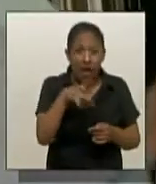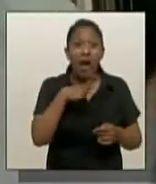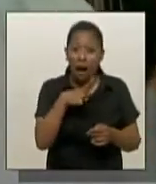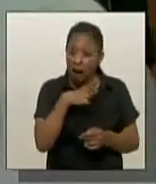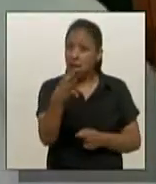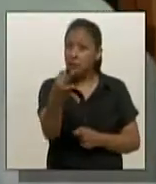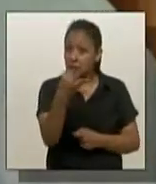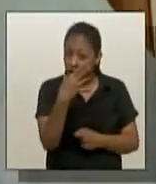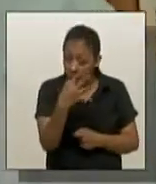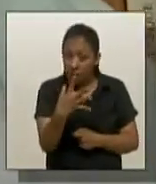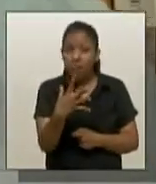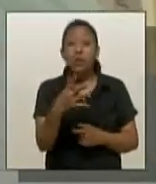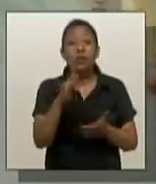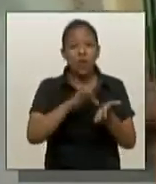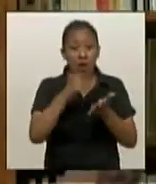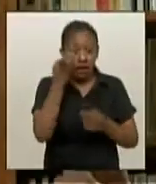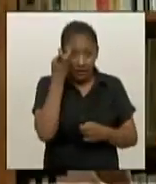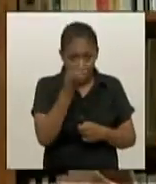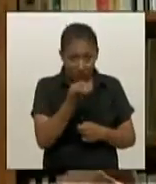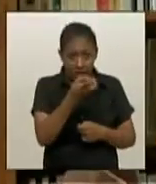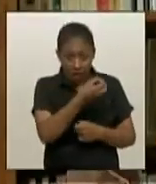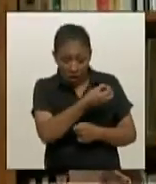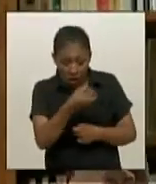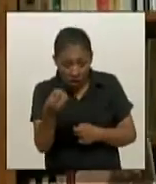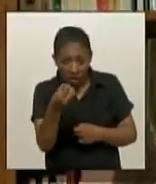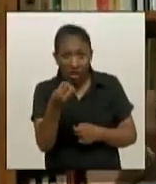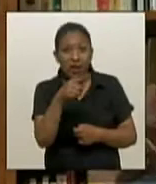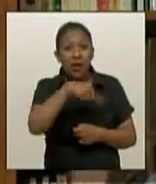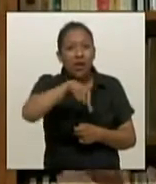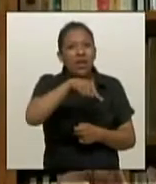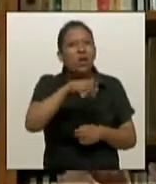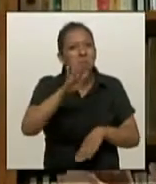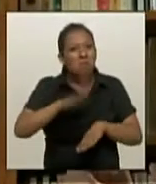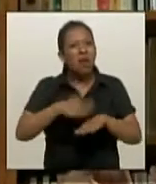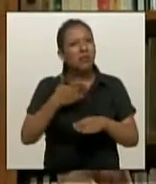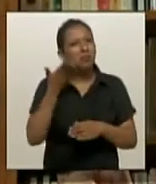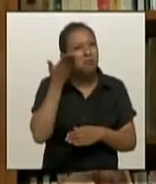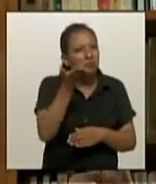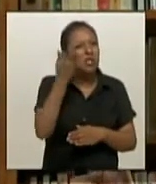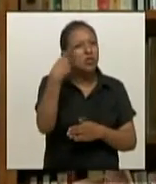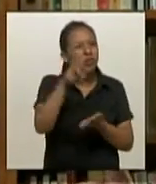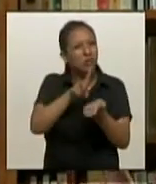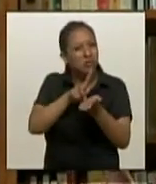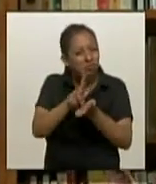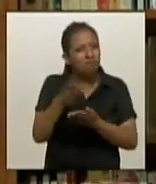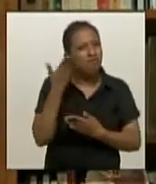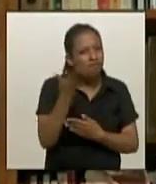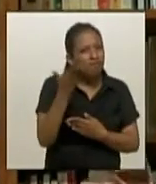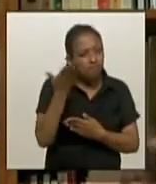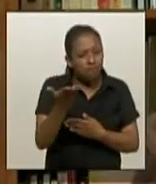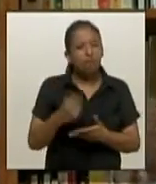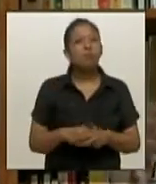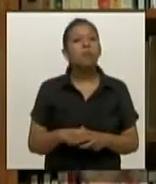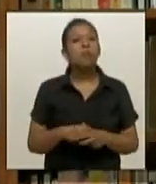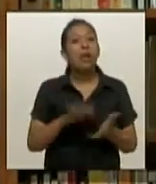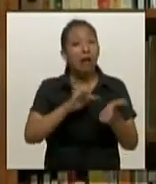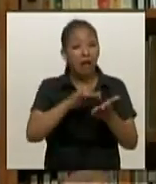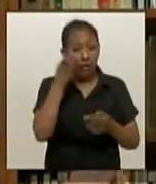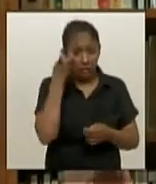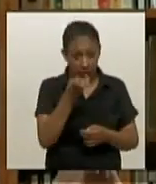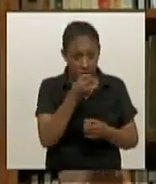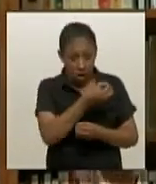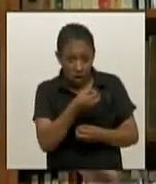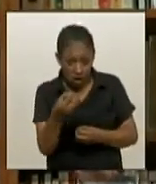medicamentos, gracias a eso son quienes más exigen sus derechos, ¿no? Gracias a eso hay